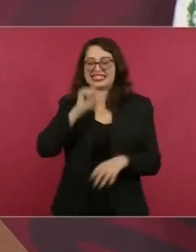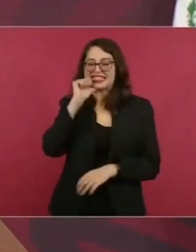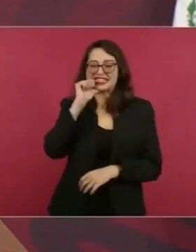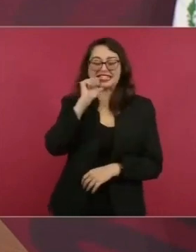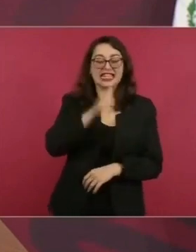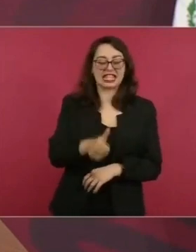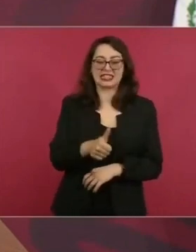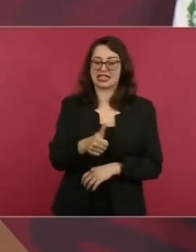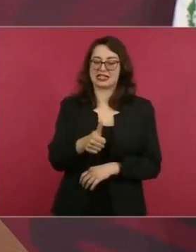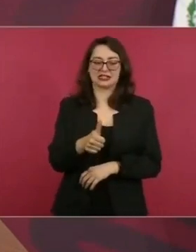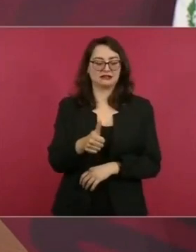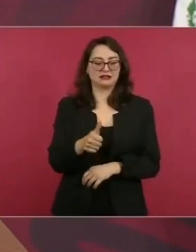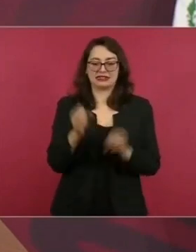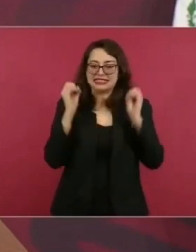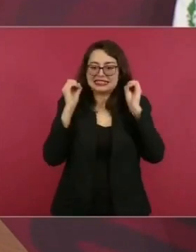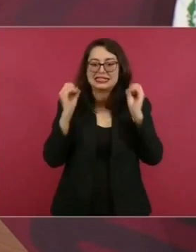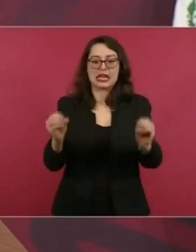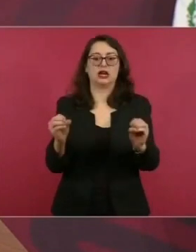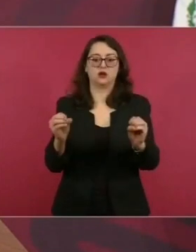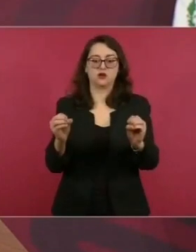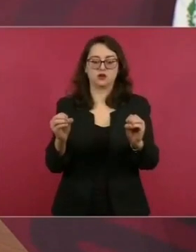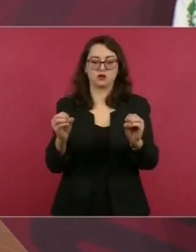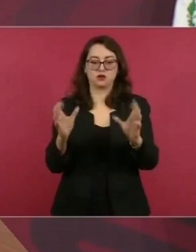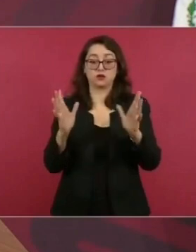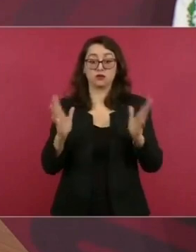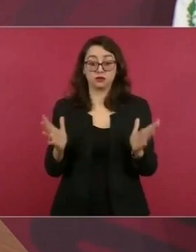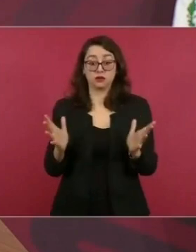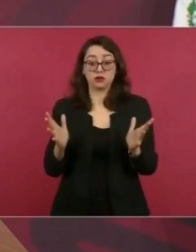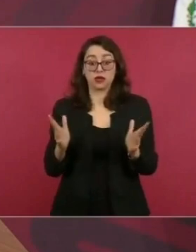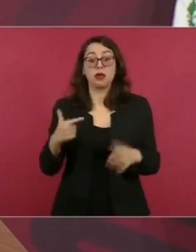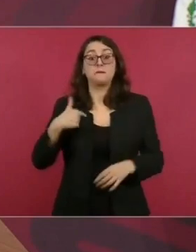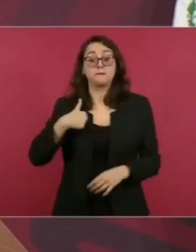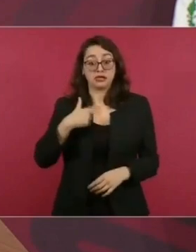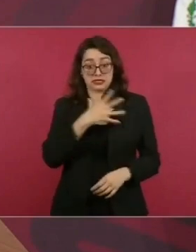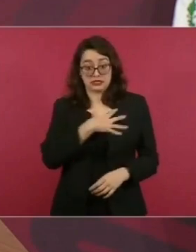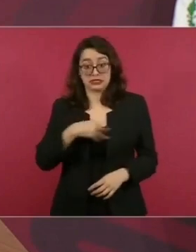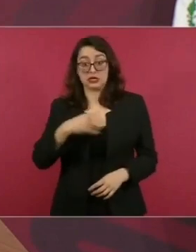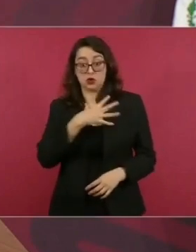vinculado a política. Se lo he dicho hasta a mis hijos,